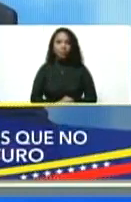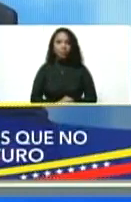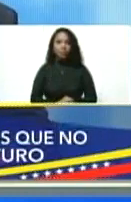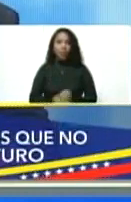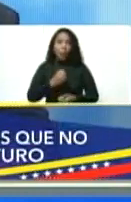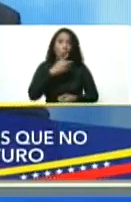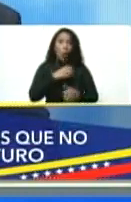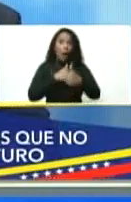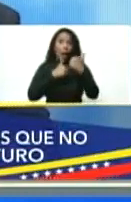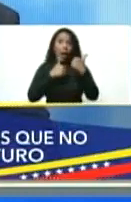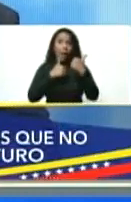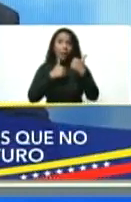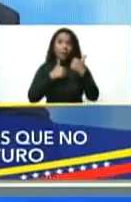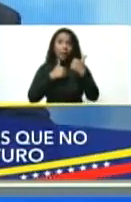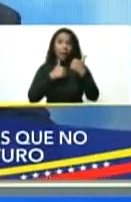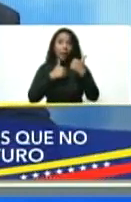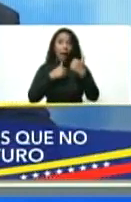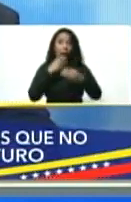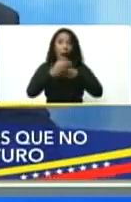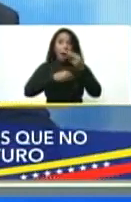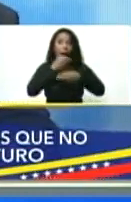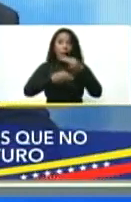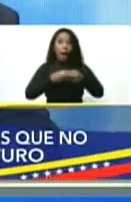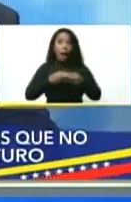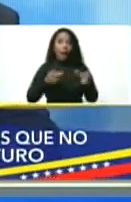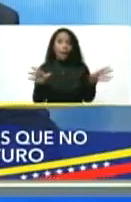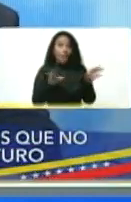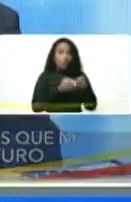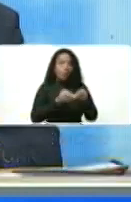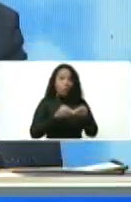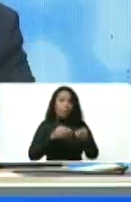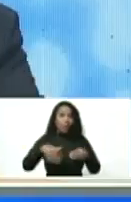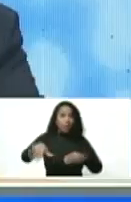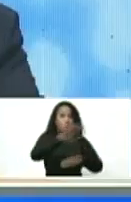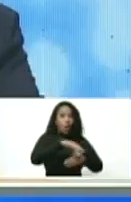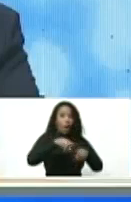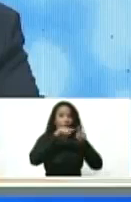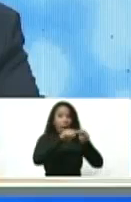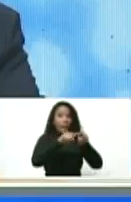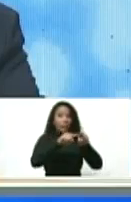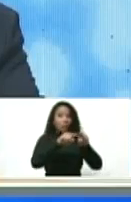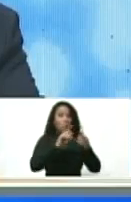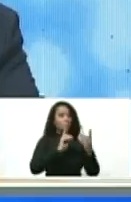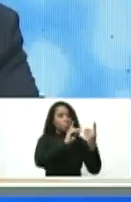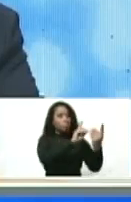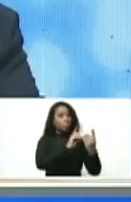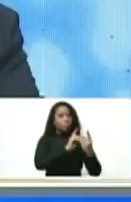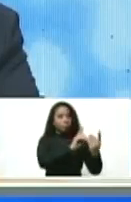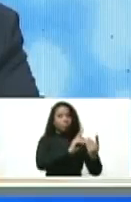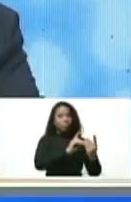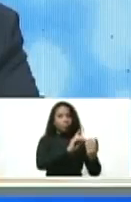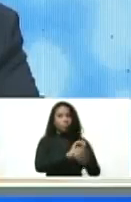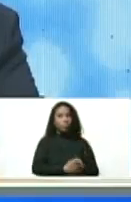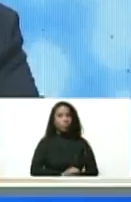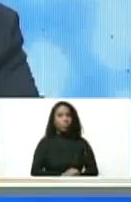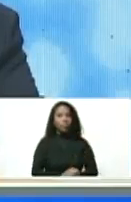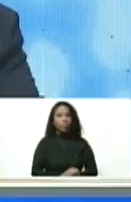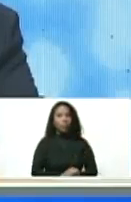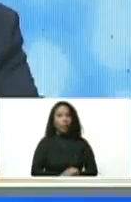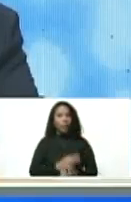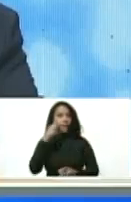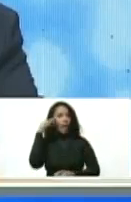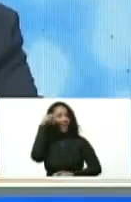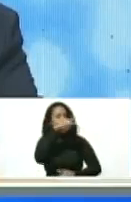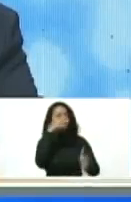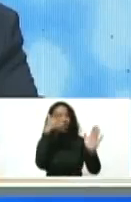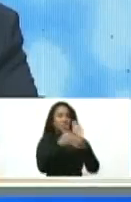para que nos haga un resumen de todas estas consultas, de todos estos diálogos, ¿no? Y de la visión